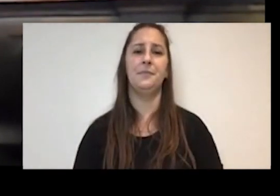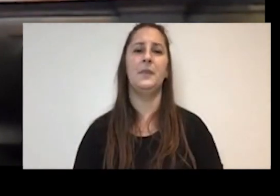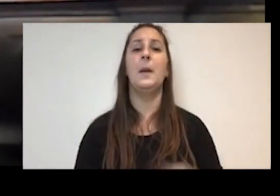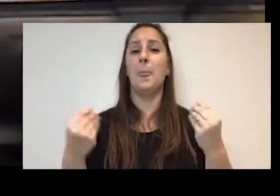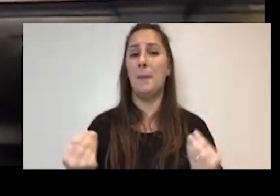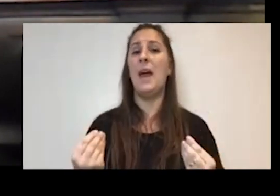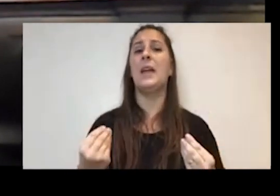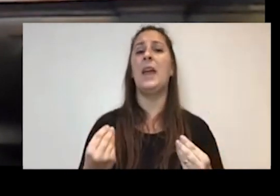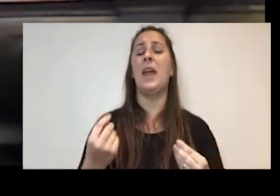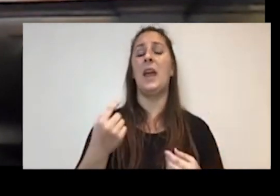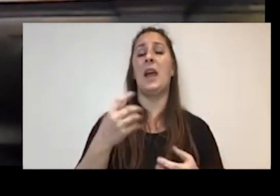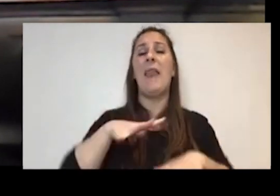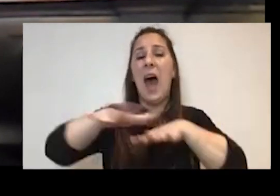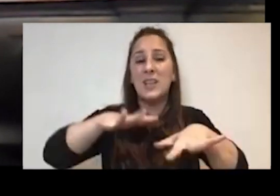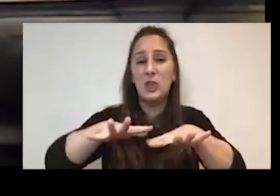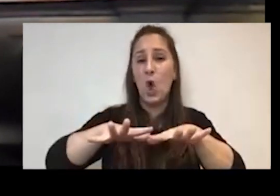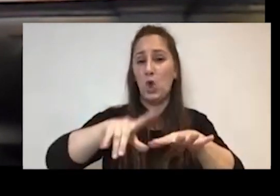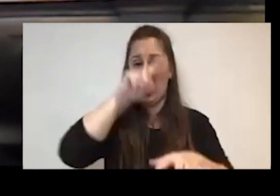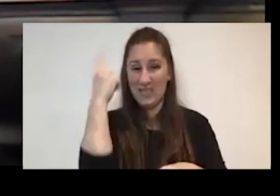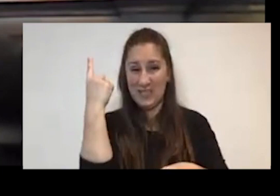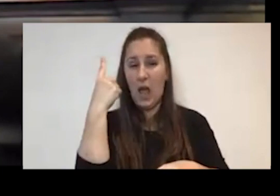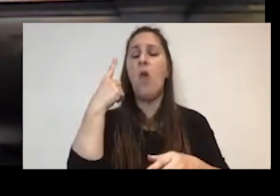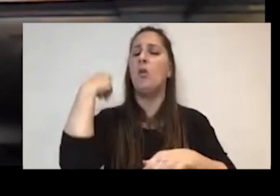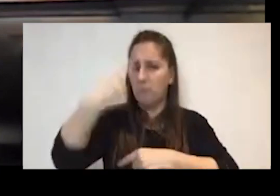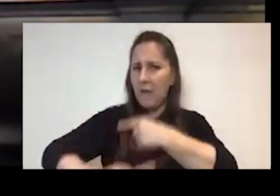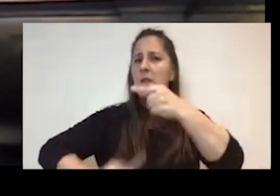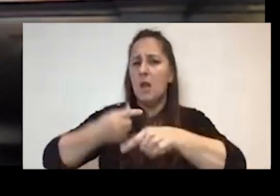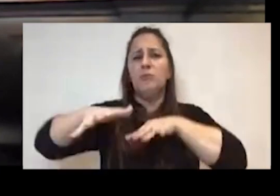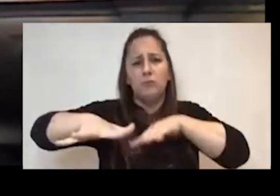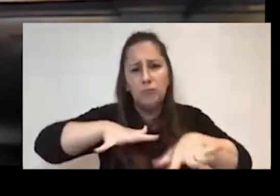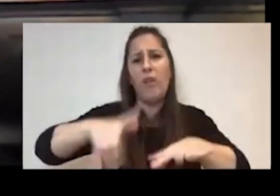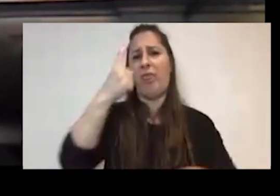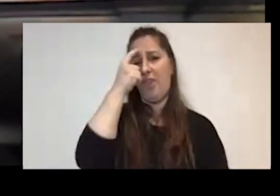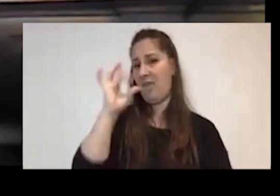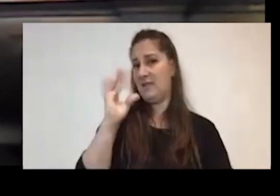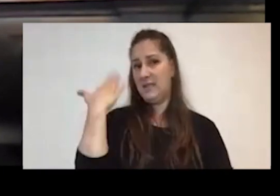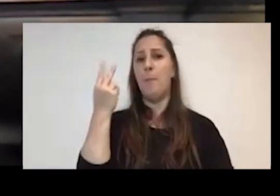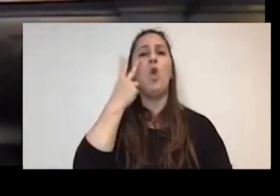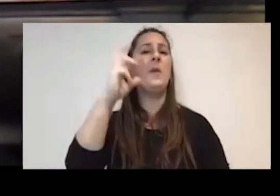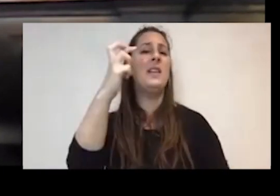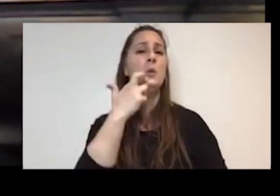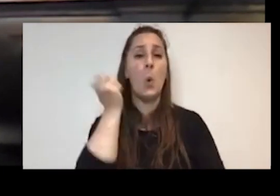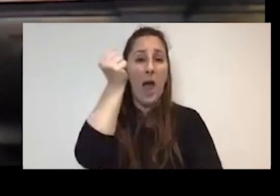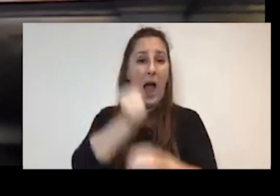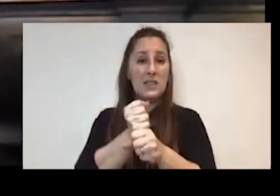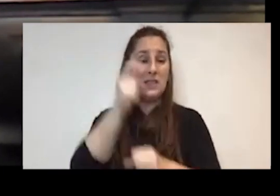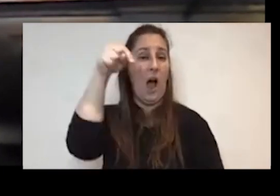cada acción del Estado Nacional, de las muchas que viene realizando desde el 10 de diciembre de 2019 a la